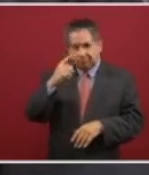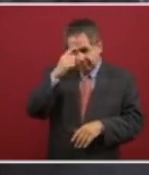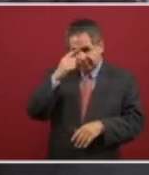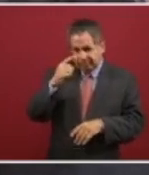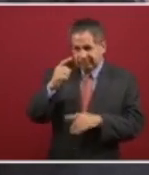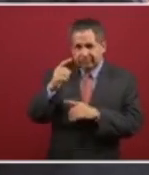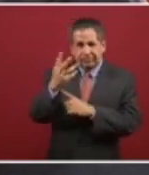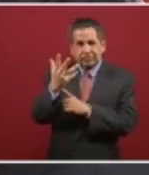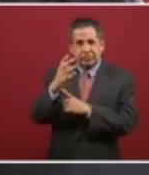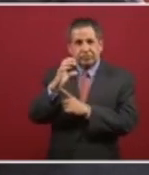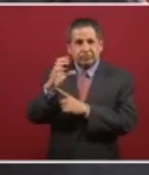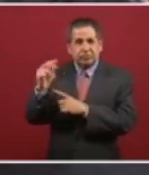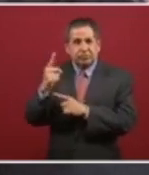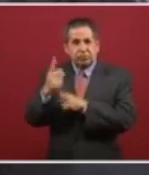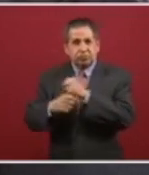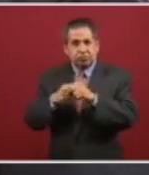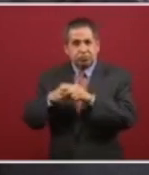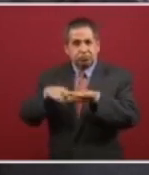por año.